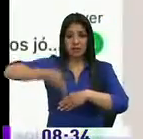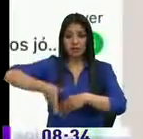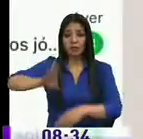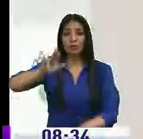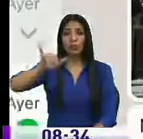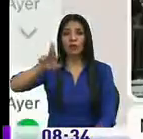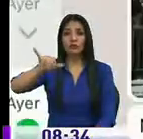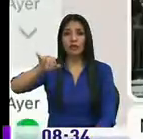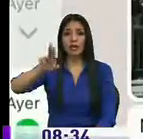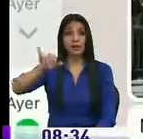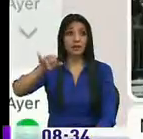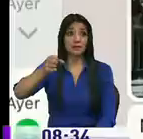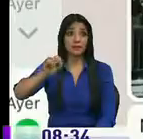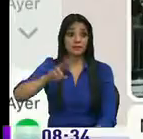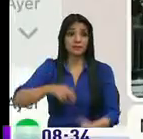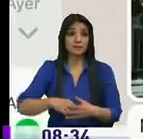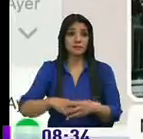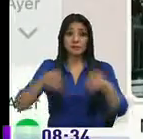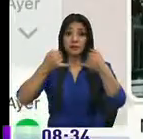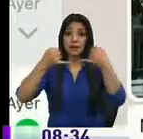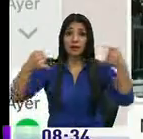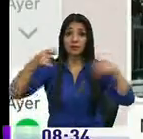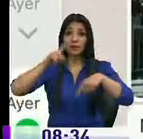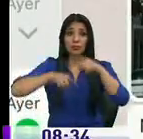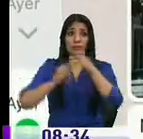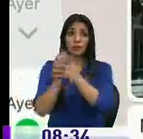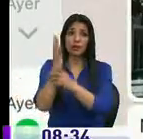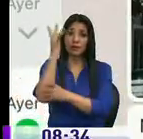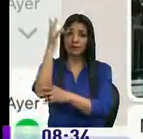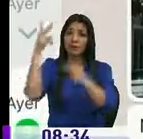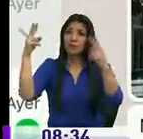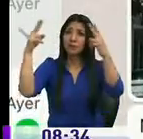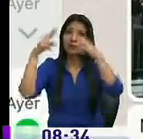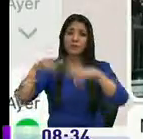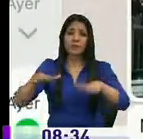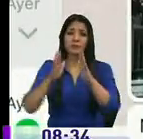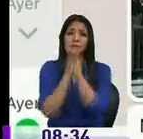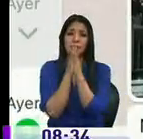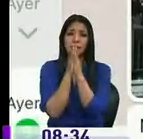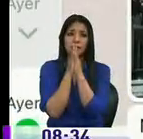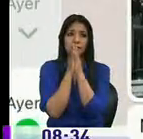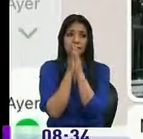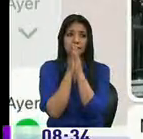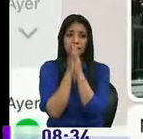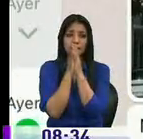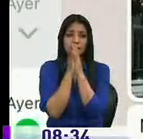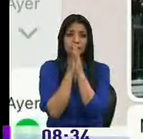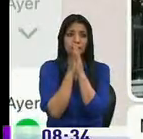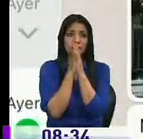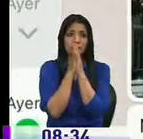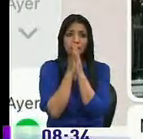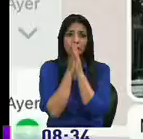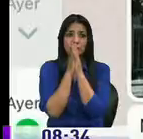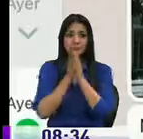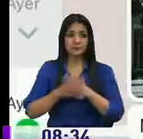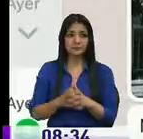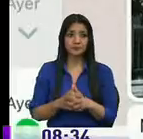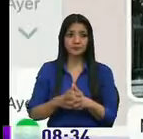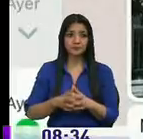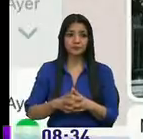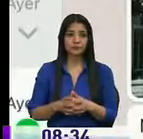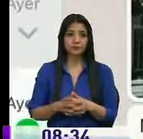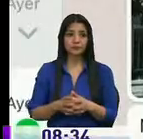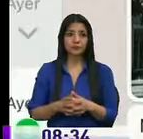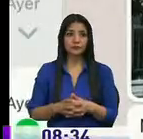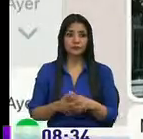favor. Vean, ni los cables. Ven cortando, como dirían allá en el Carchi, el